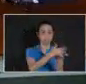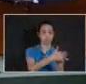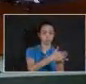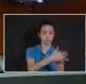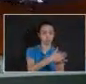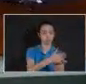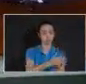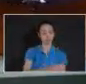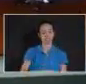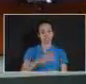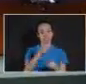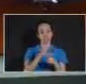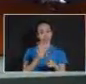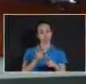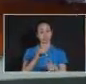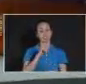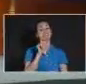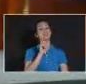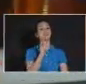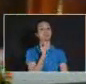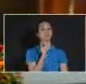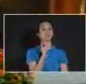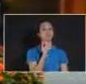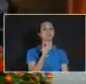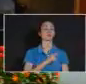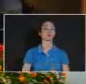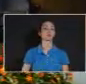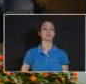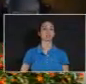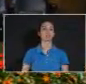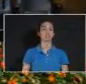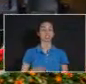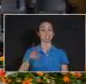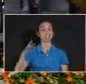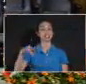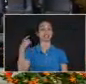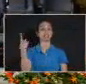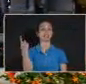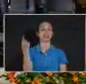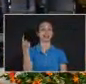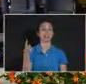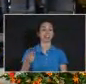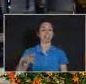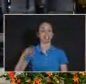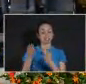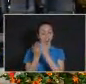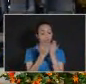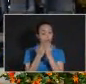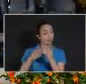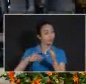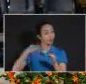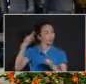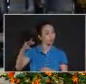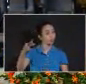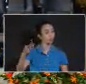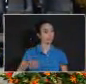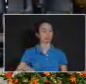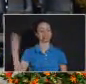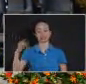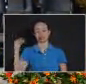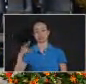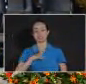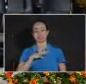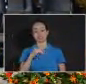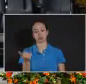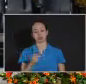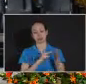Y la cosa está seria. Y falta el escatológico. Pero quiero ver cuál tengo aquí. Tengo otro versículo.